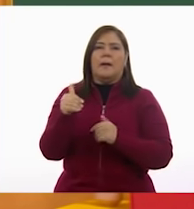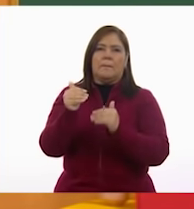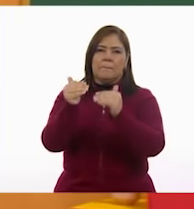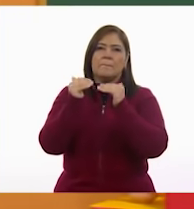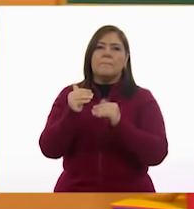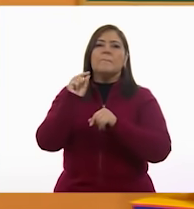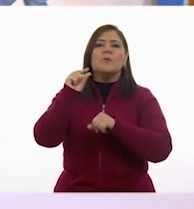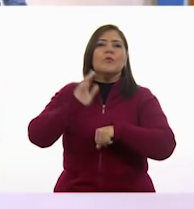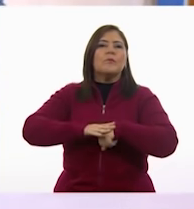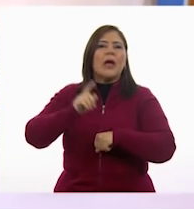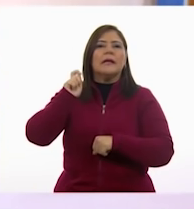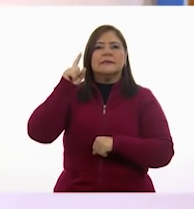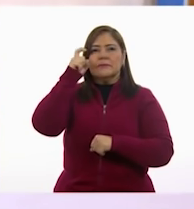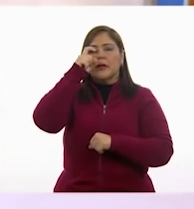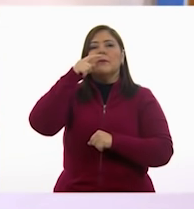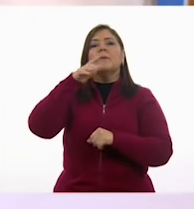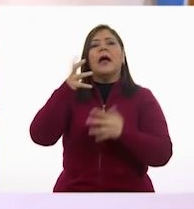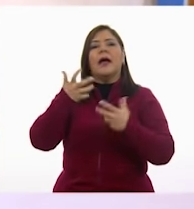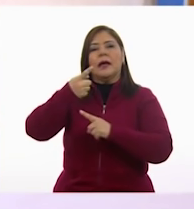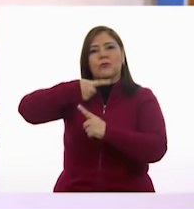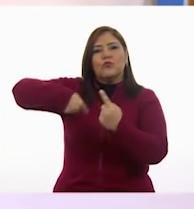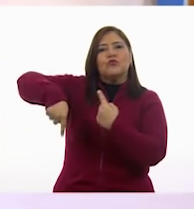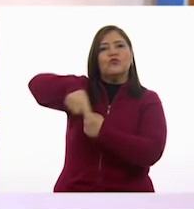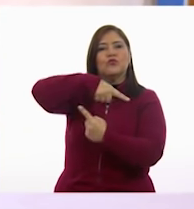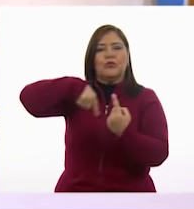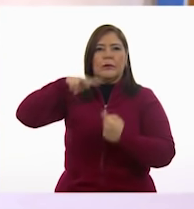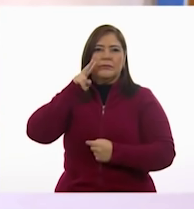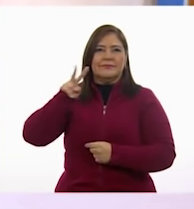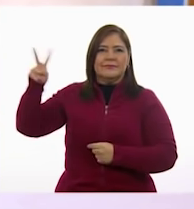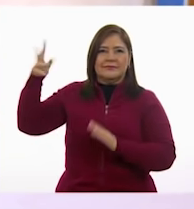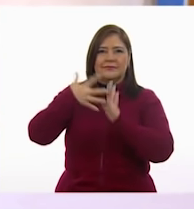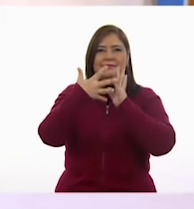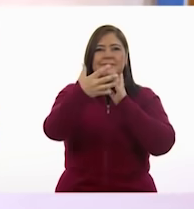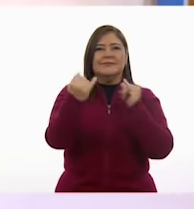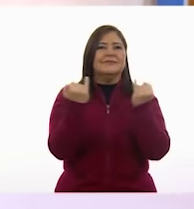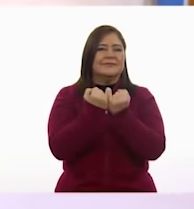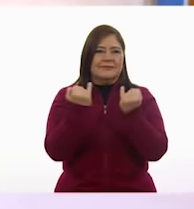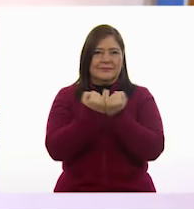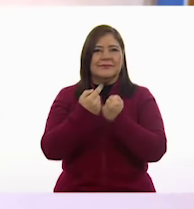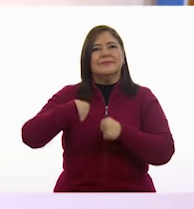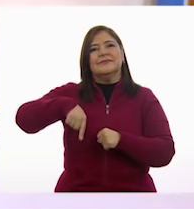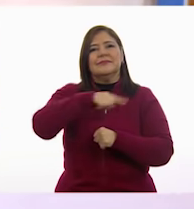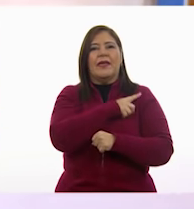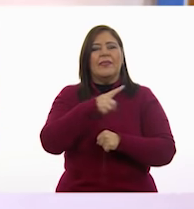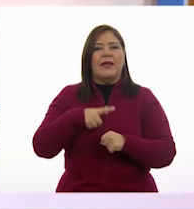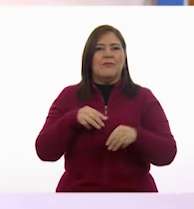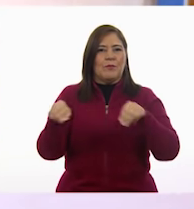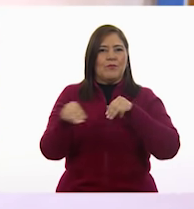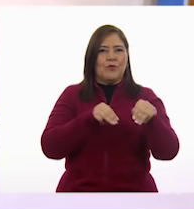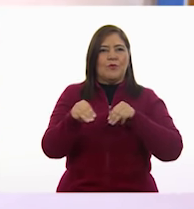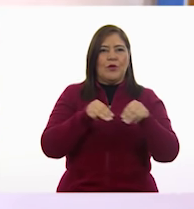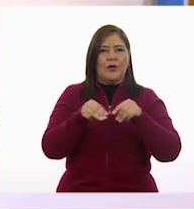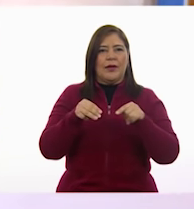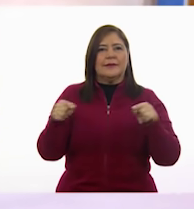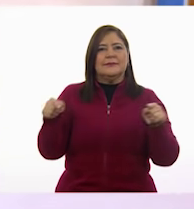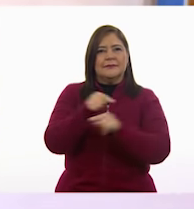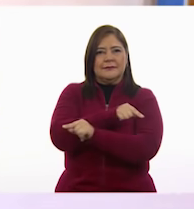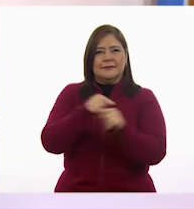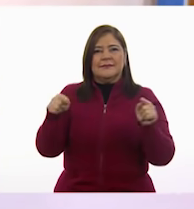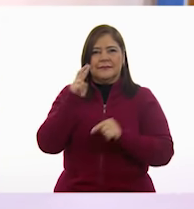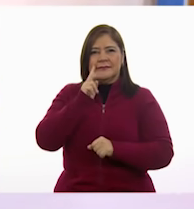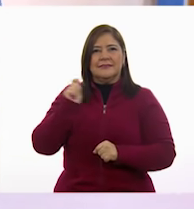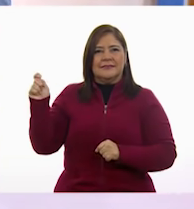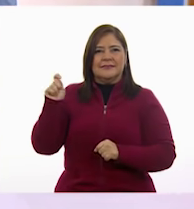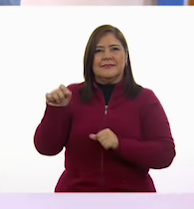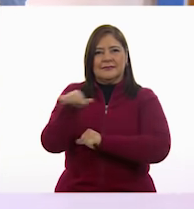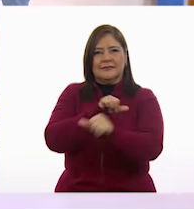a tener que hacerlo en círculo. Ok. Y entonces nos vamos a tener que desplazar hacia el otro lado. Hacia el otro lado.